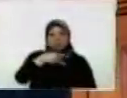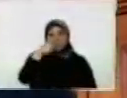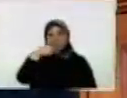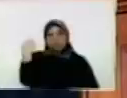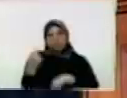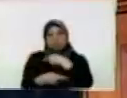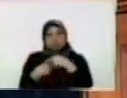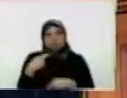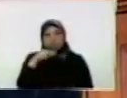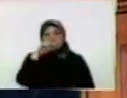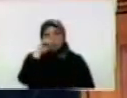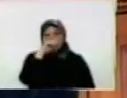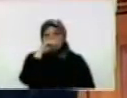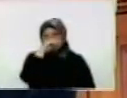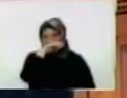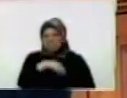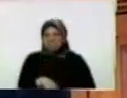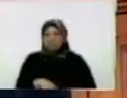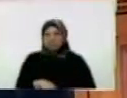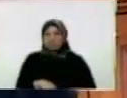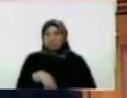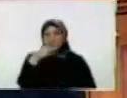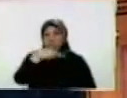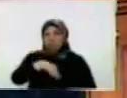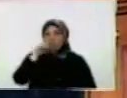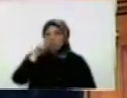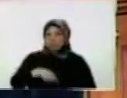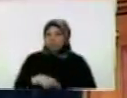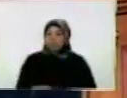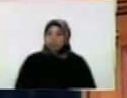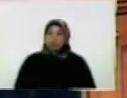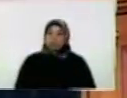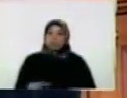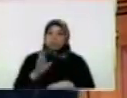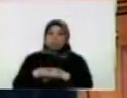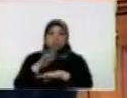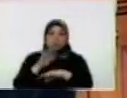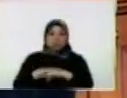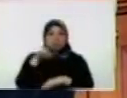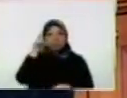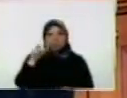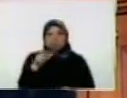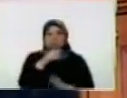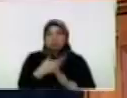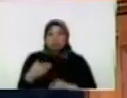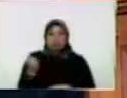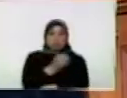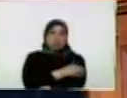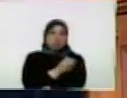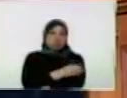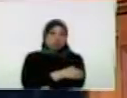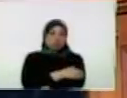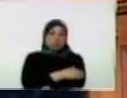revolución, creo que es pertinente también hacer un llamado a los dirigentes de oposición,